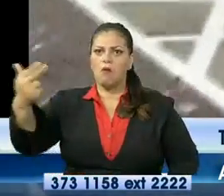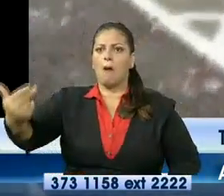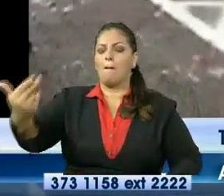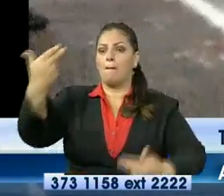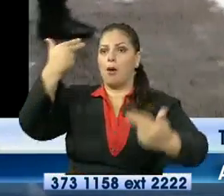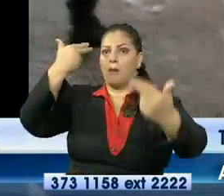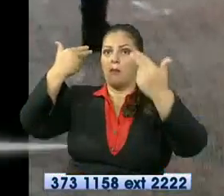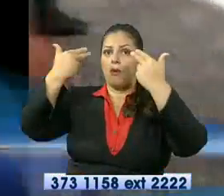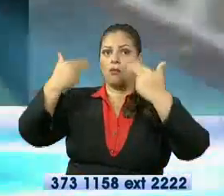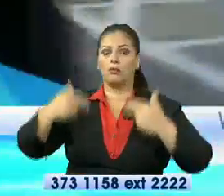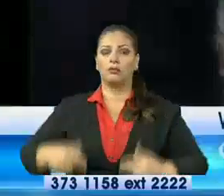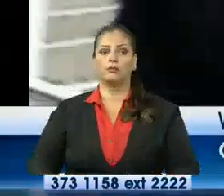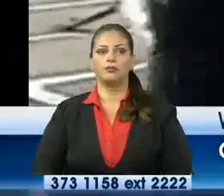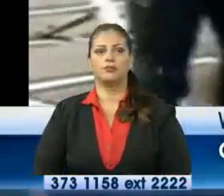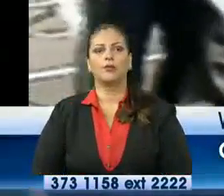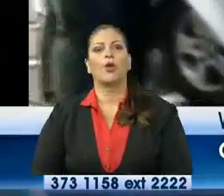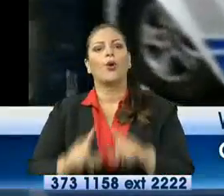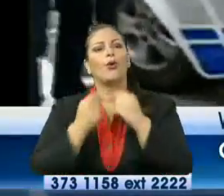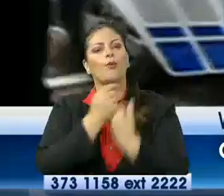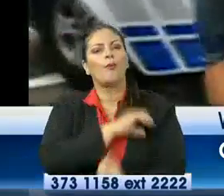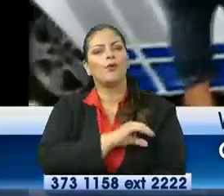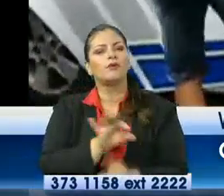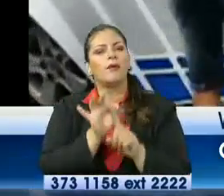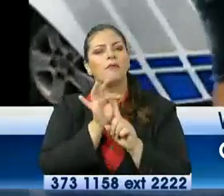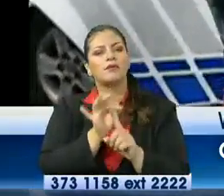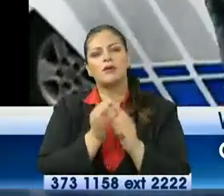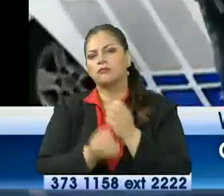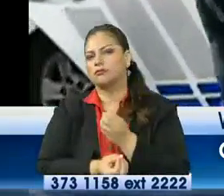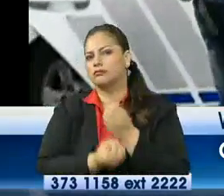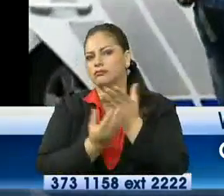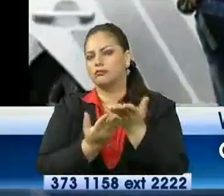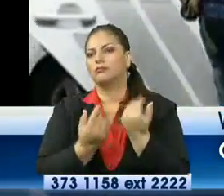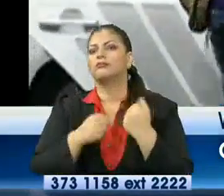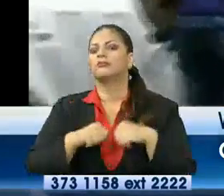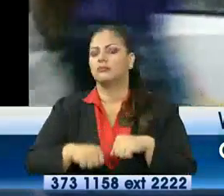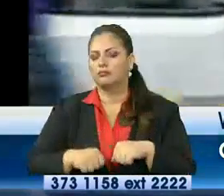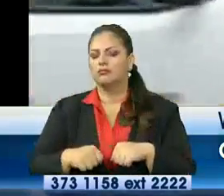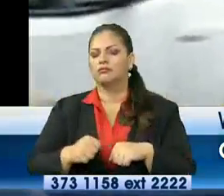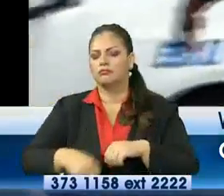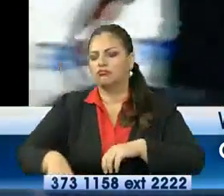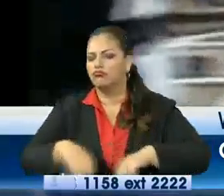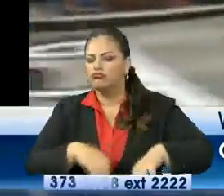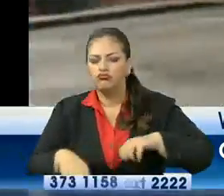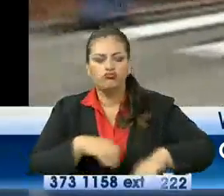agentes especiales de la CIPROBAC que este tipo de acciones se seguirán dando hasta